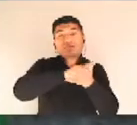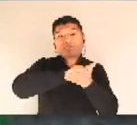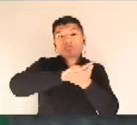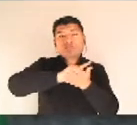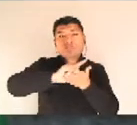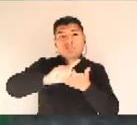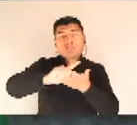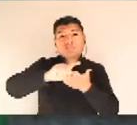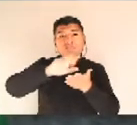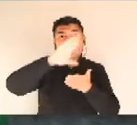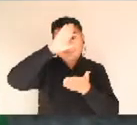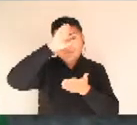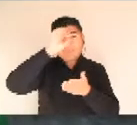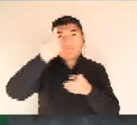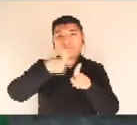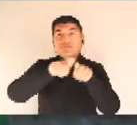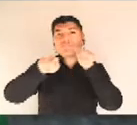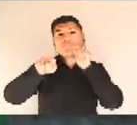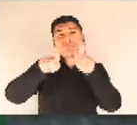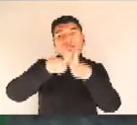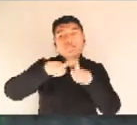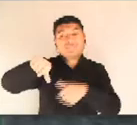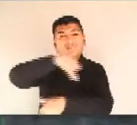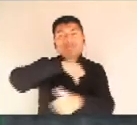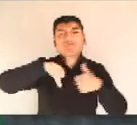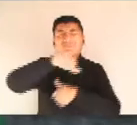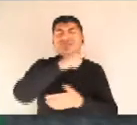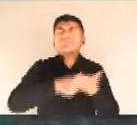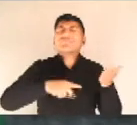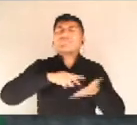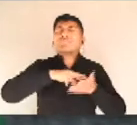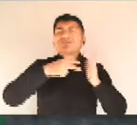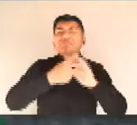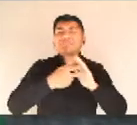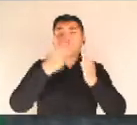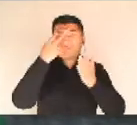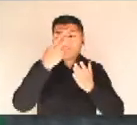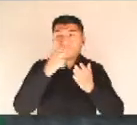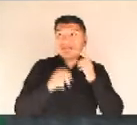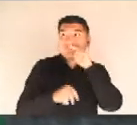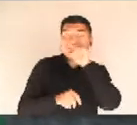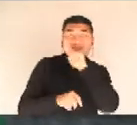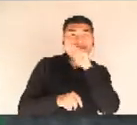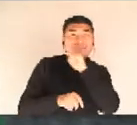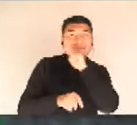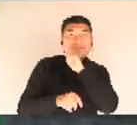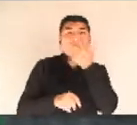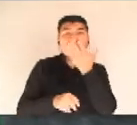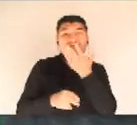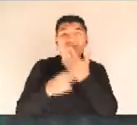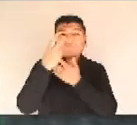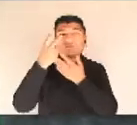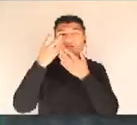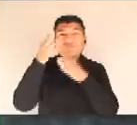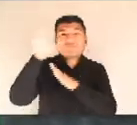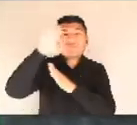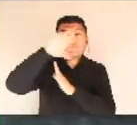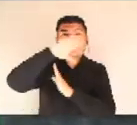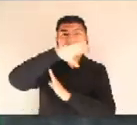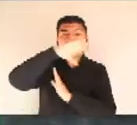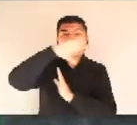de la hermandad que se ser man that vean aquí delante hay dos banderas